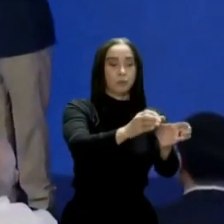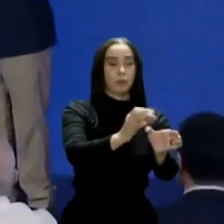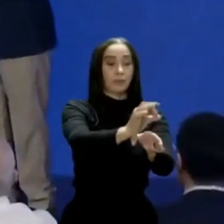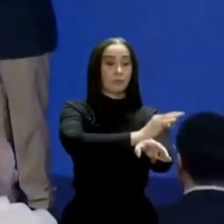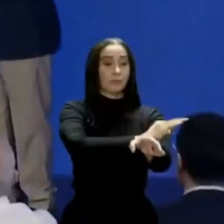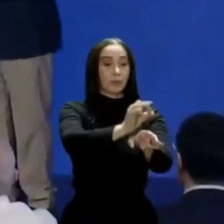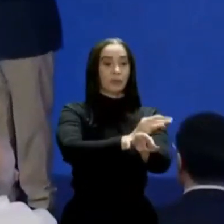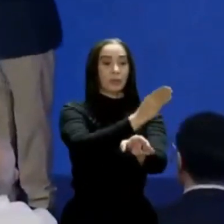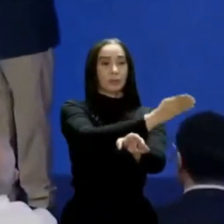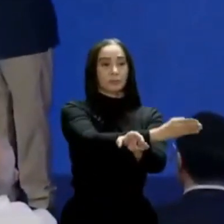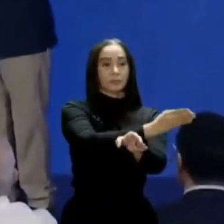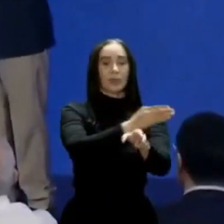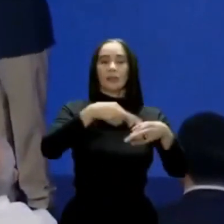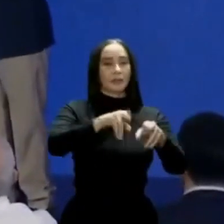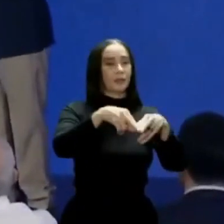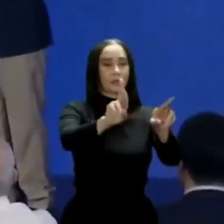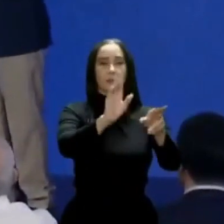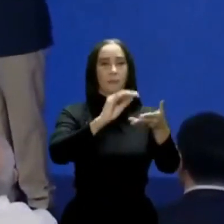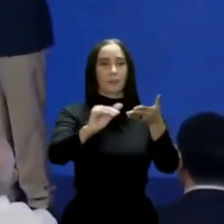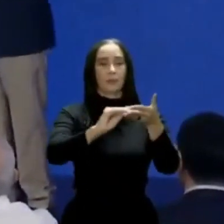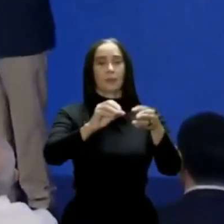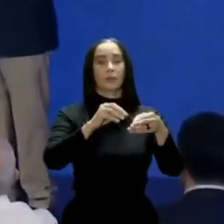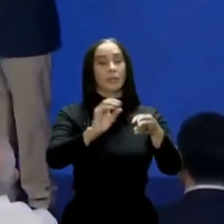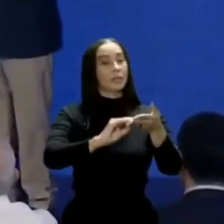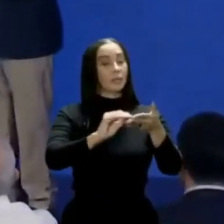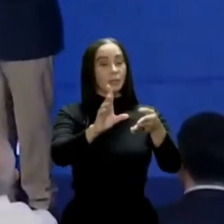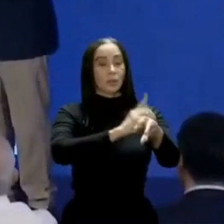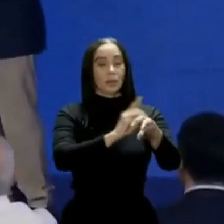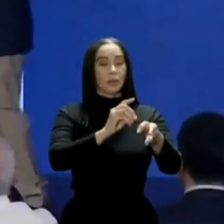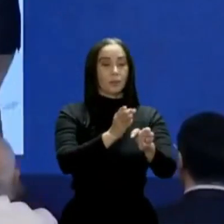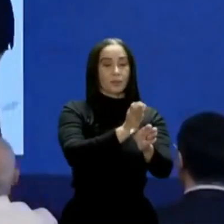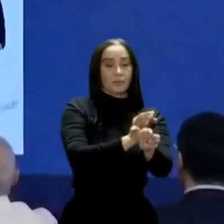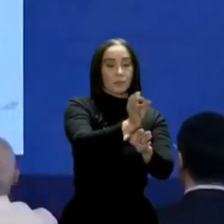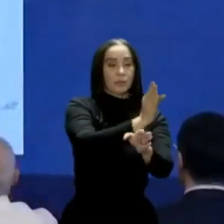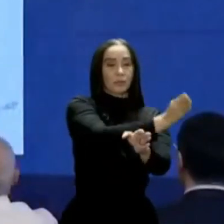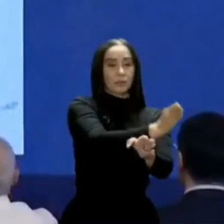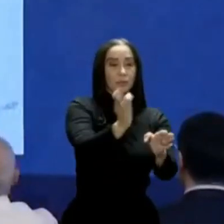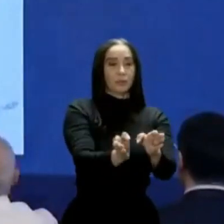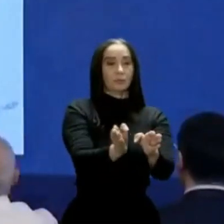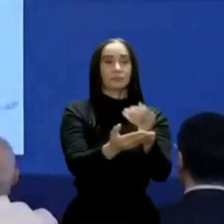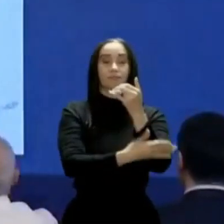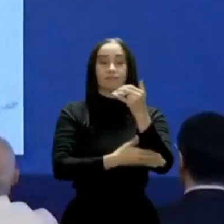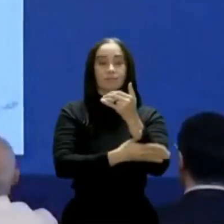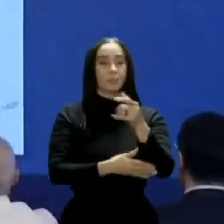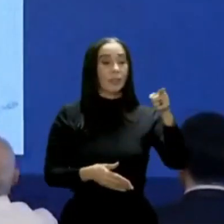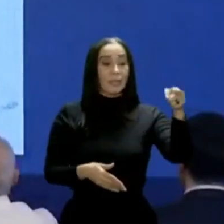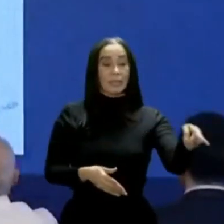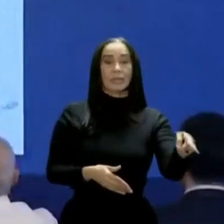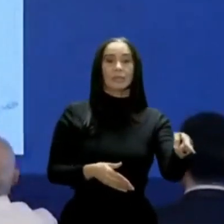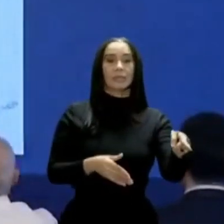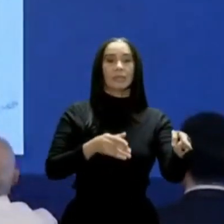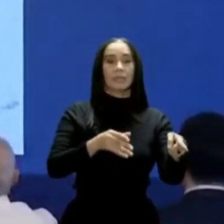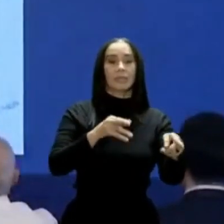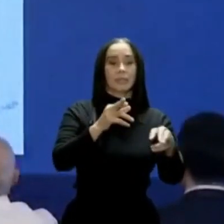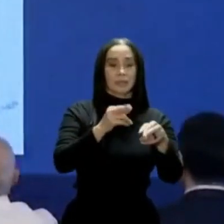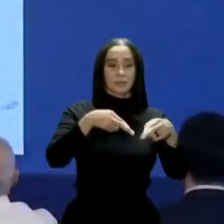entre los dos países. Perdón, el río es frontera entre los dos países. Aquí el río penetra